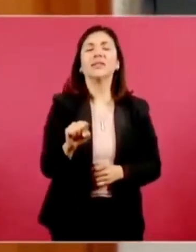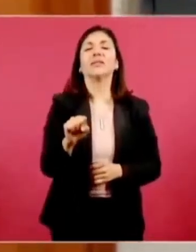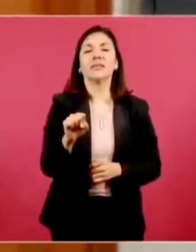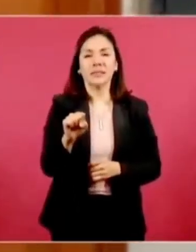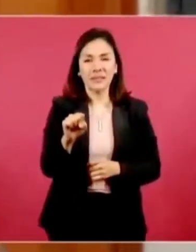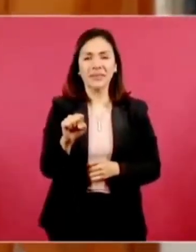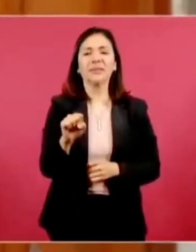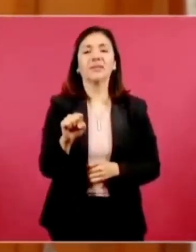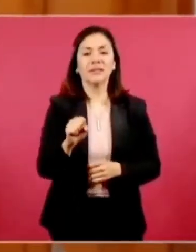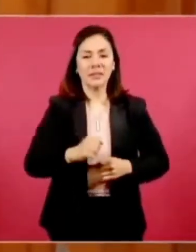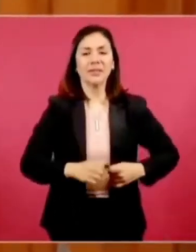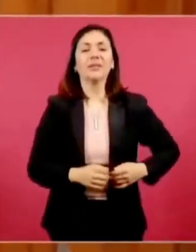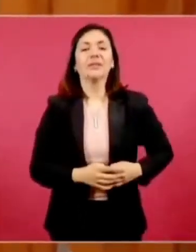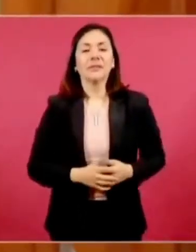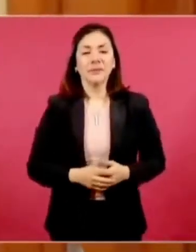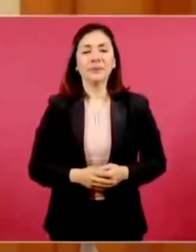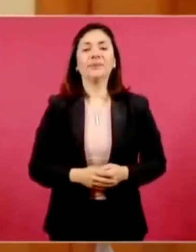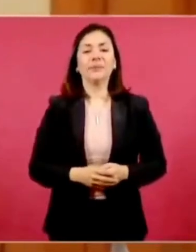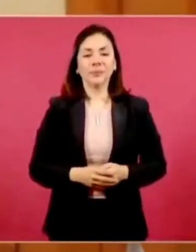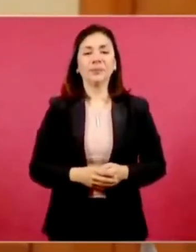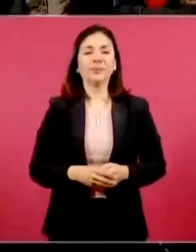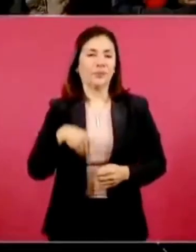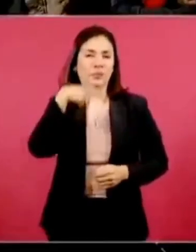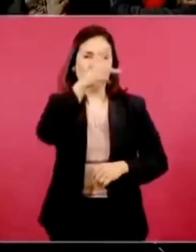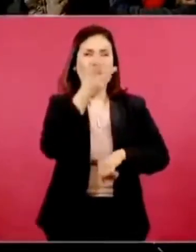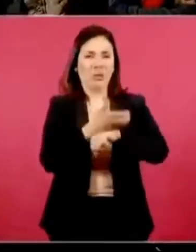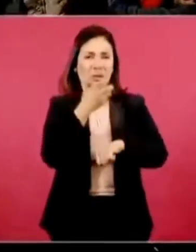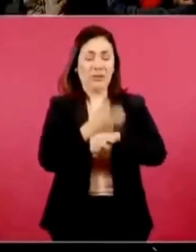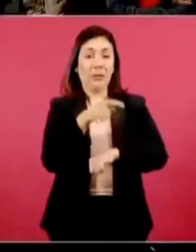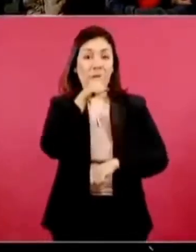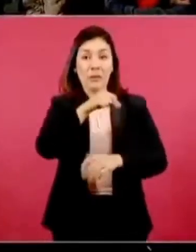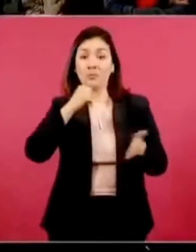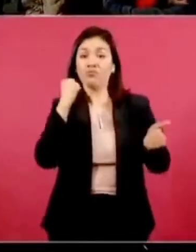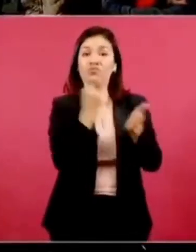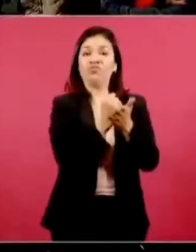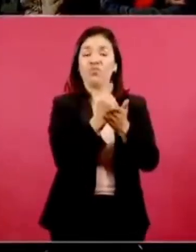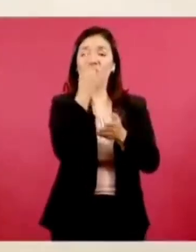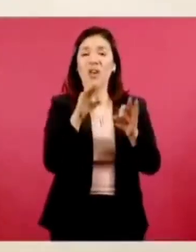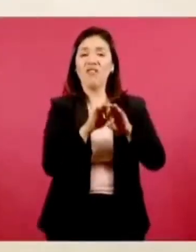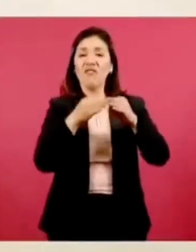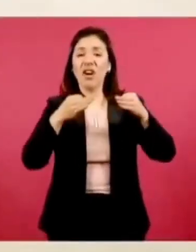Publicista estadounidense. Sí, el publicista estadounidense, él acuñó la frase